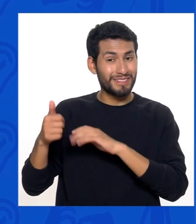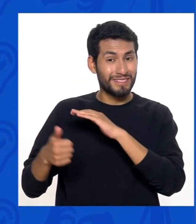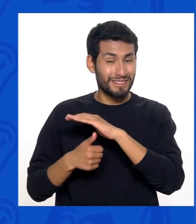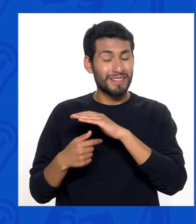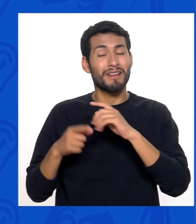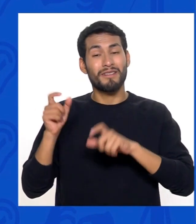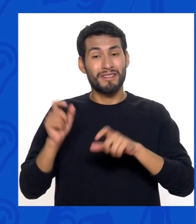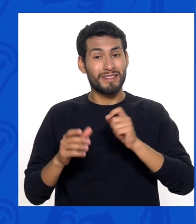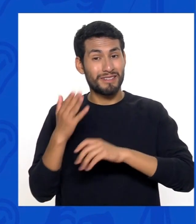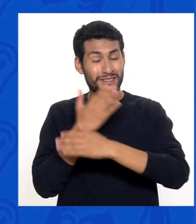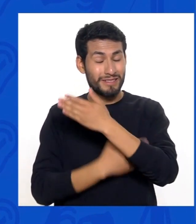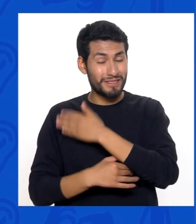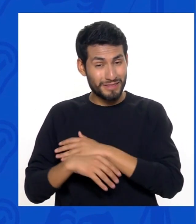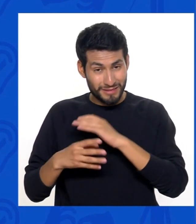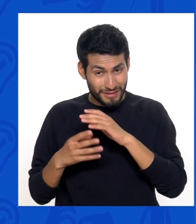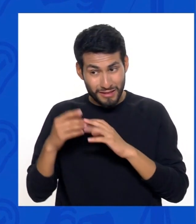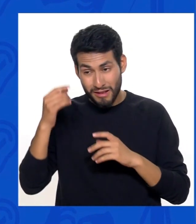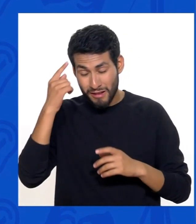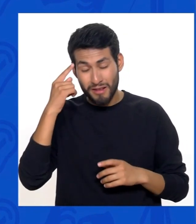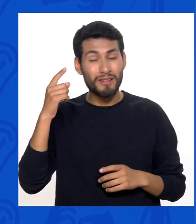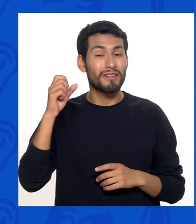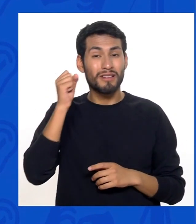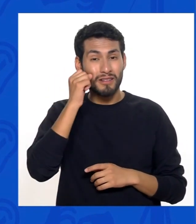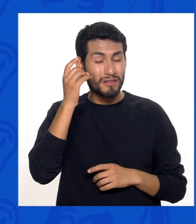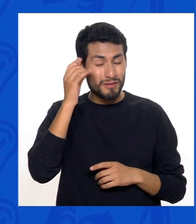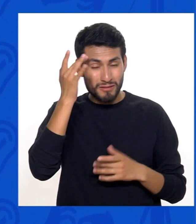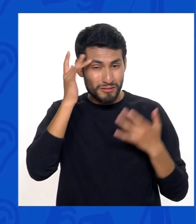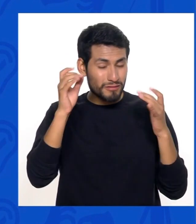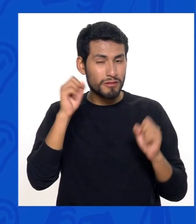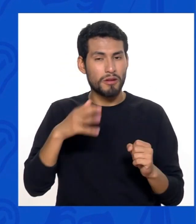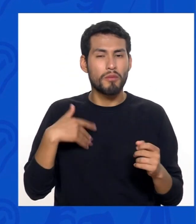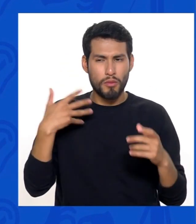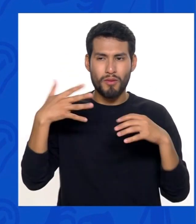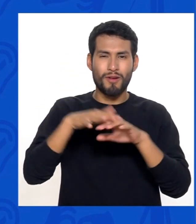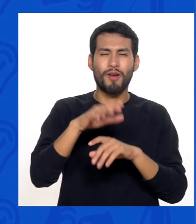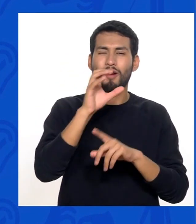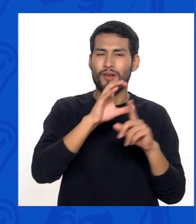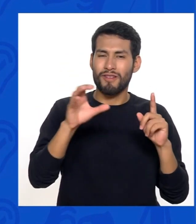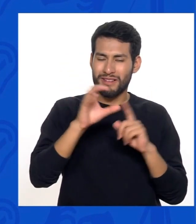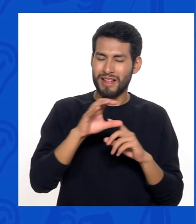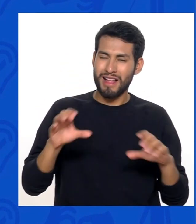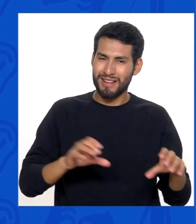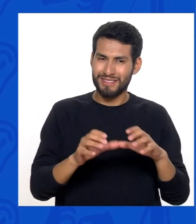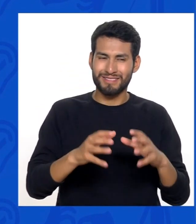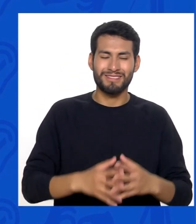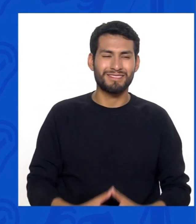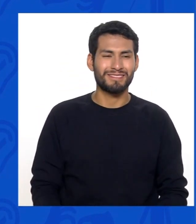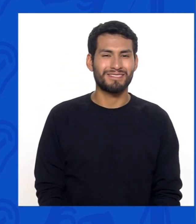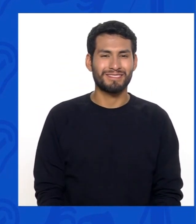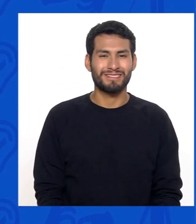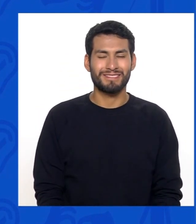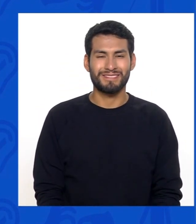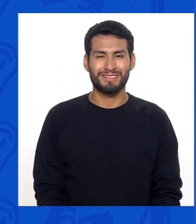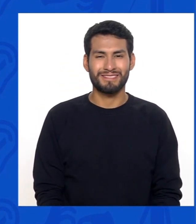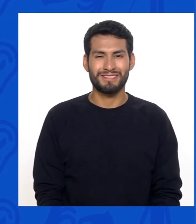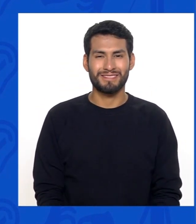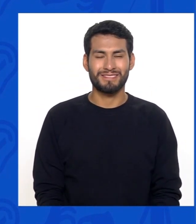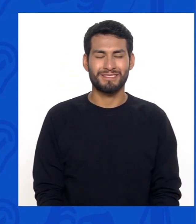sus residentes, personas con discapacidad intelectual, a las actividades culturales.